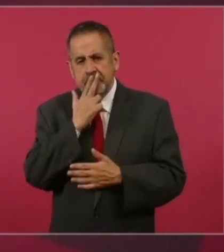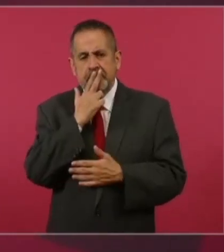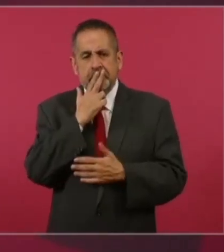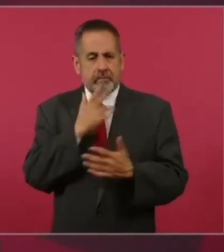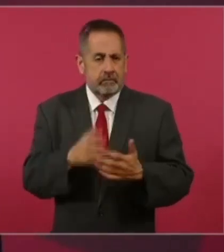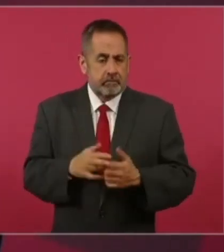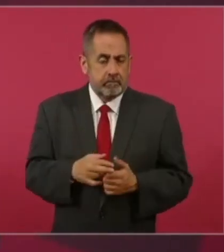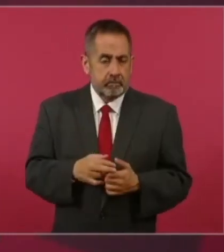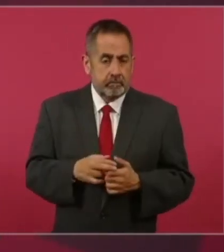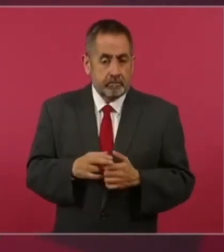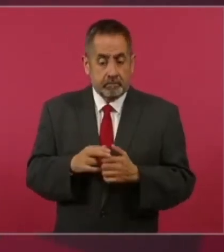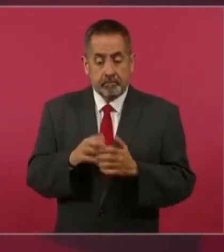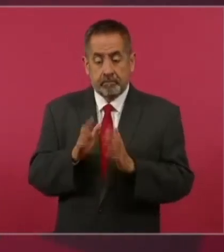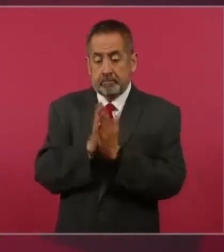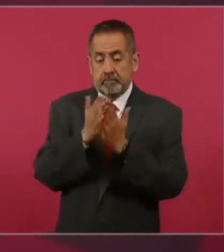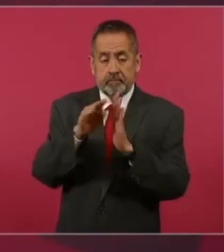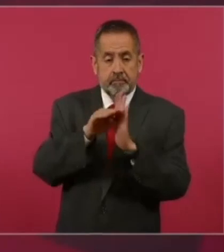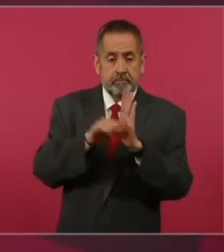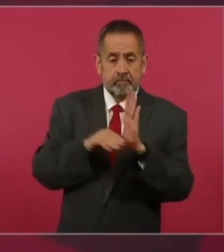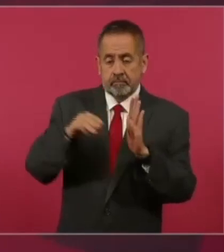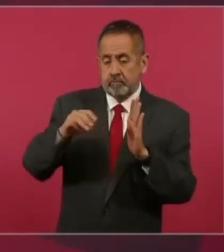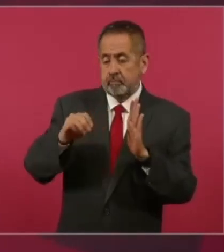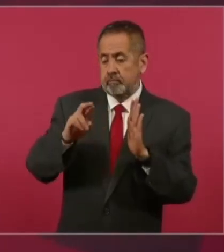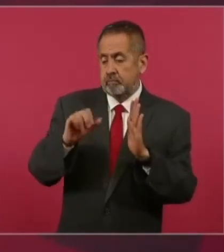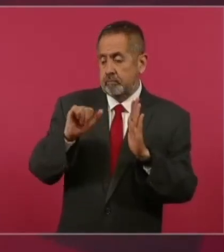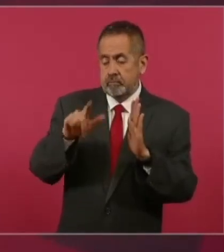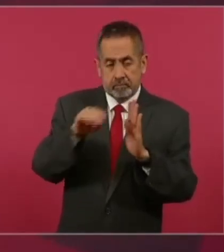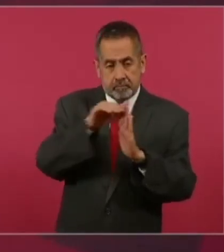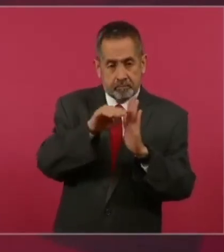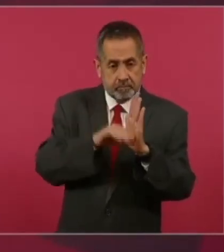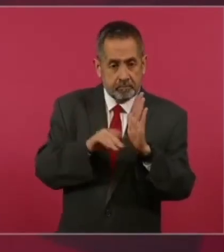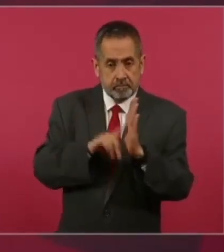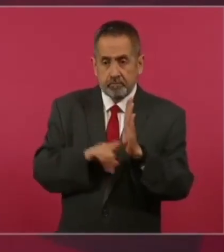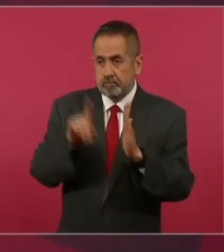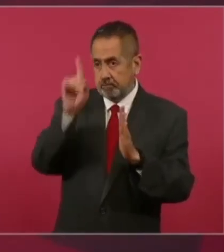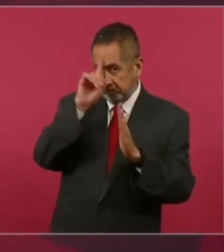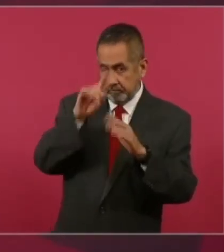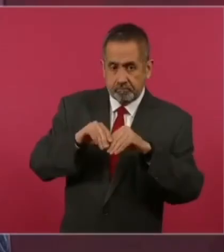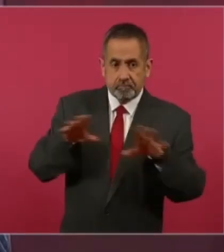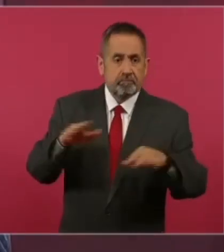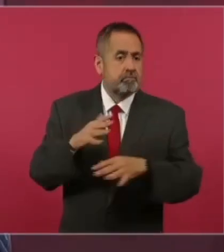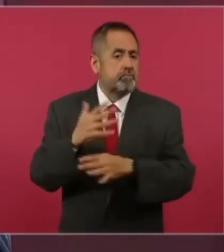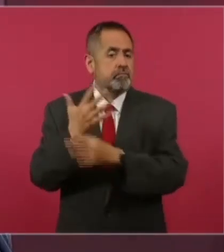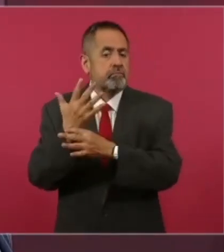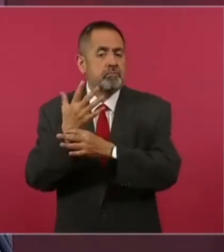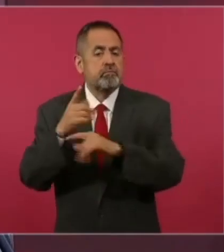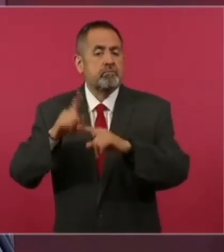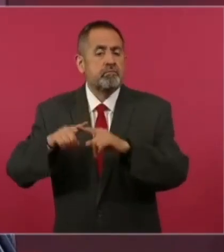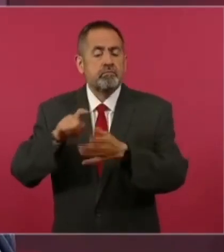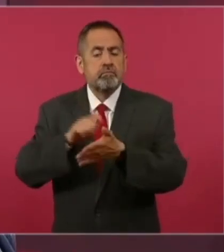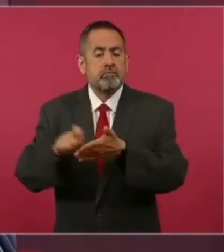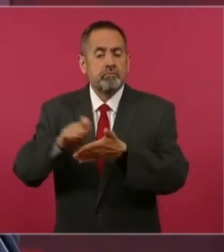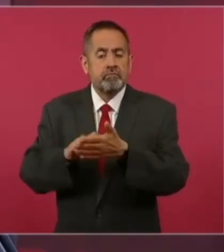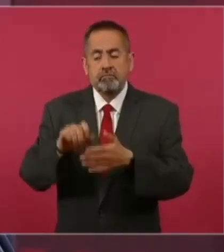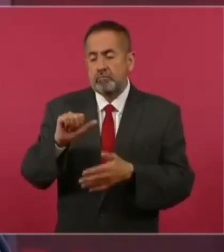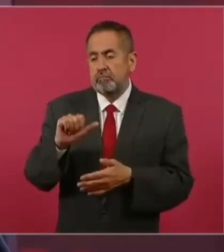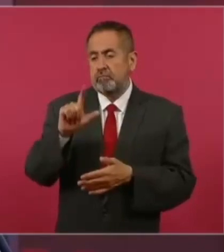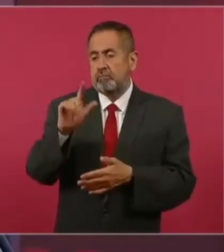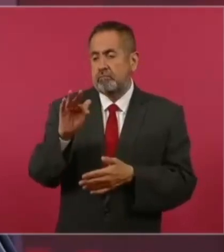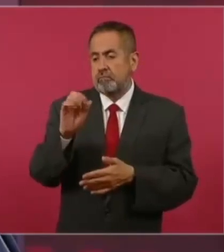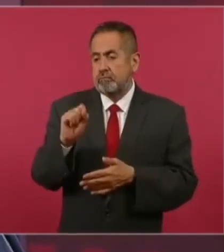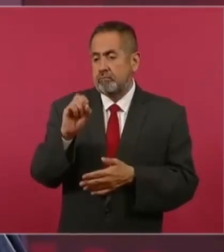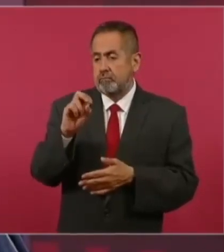Esa cartilla moral la escribió Alfonso Reyes pues